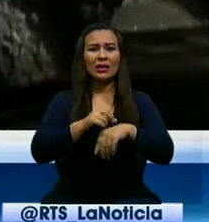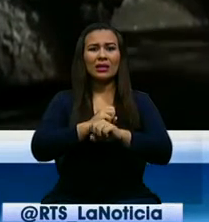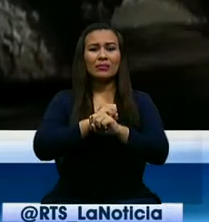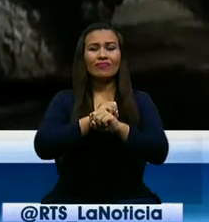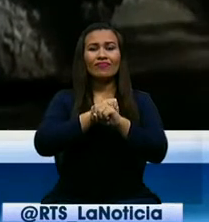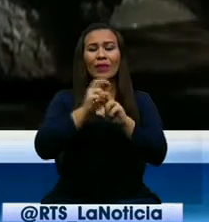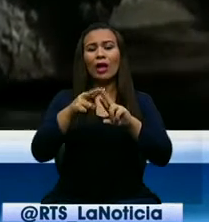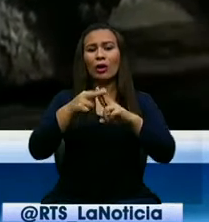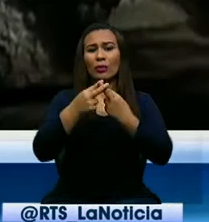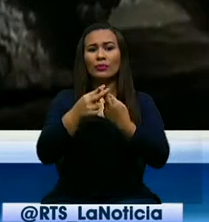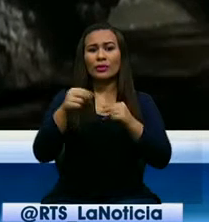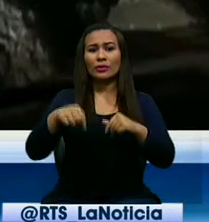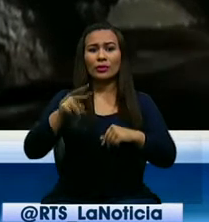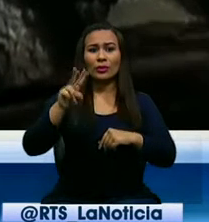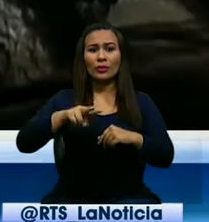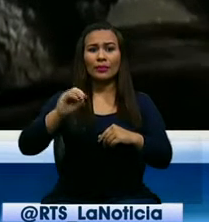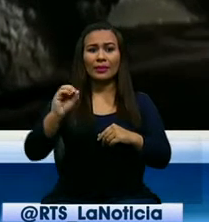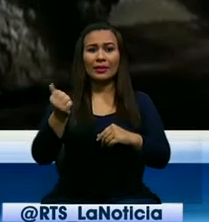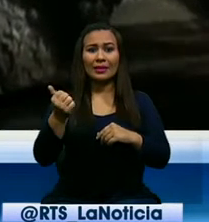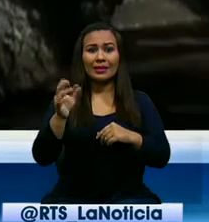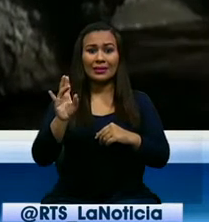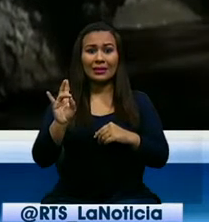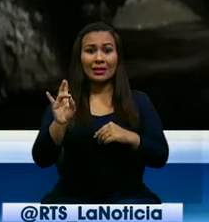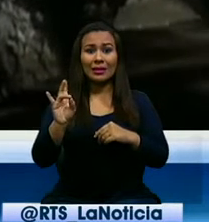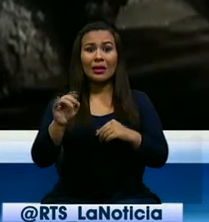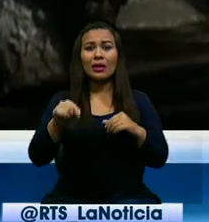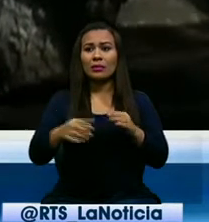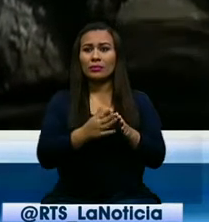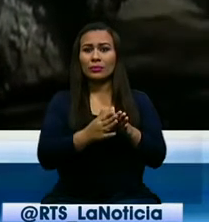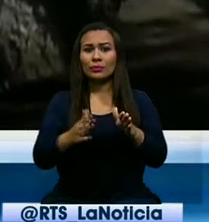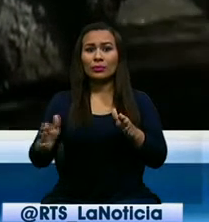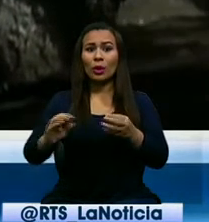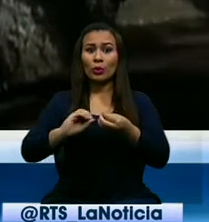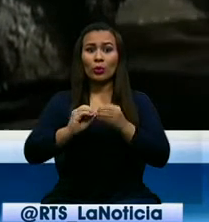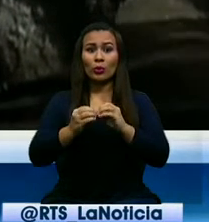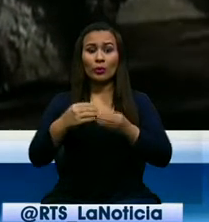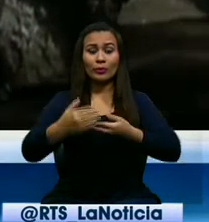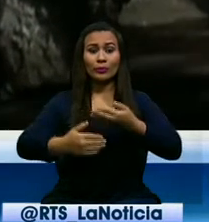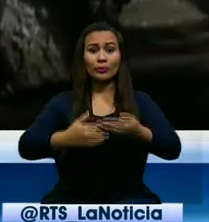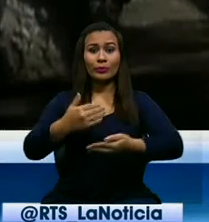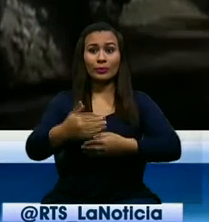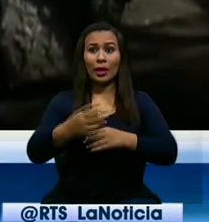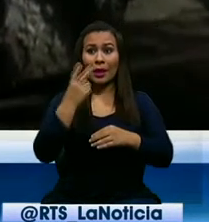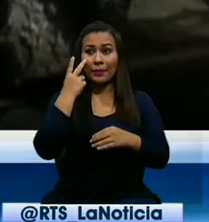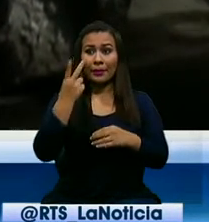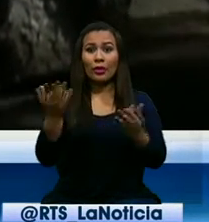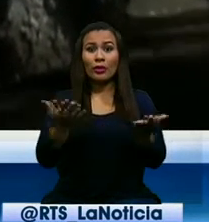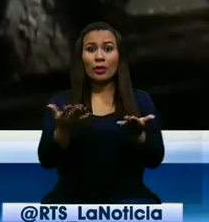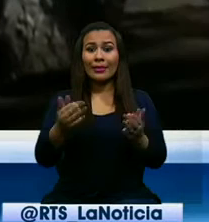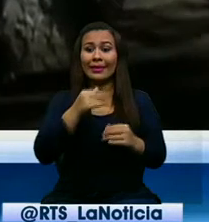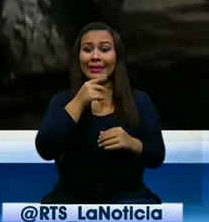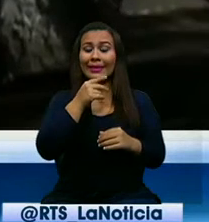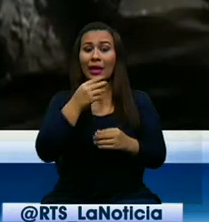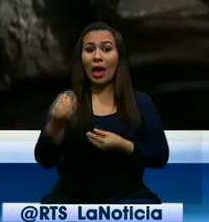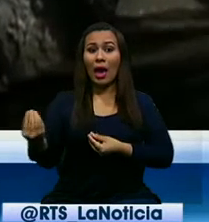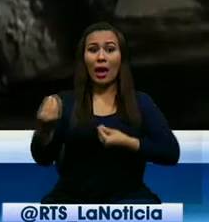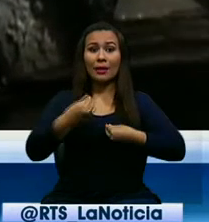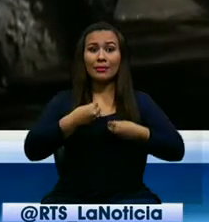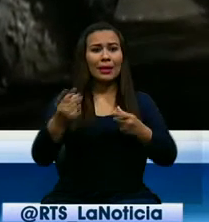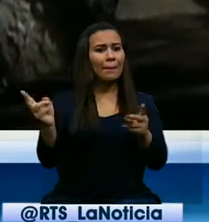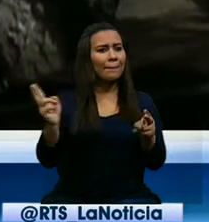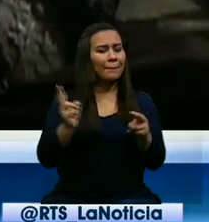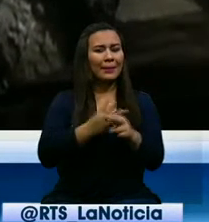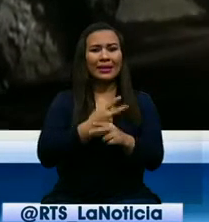este año y que hasta el momento no cesan en este fenómeno que se ha denominado como el fenómeno del Niño costero, que afecta especialmente y sobre